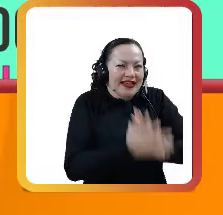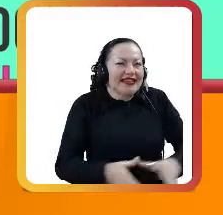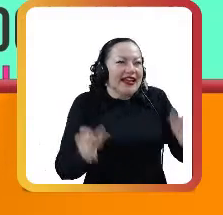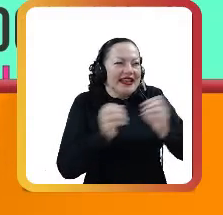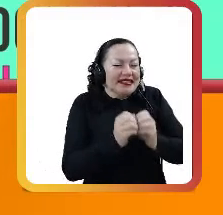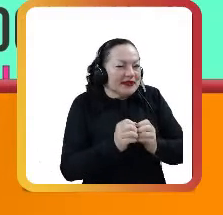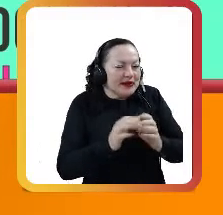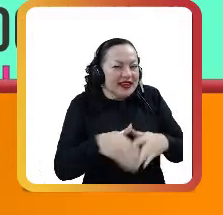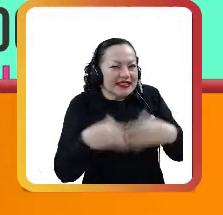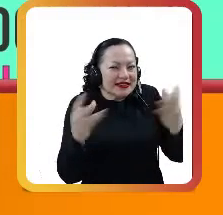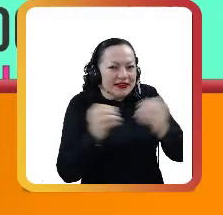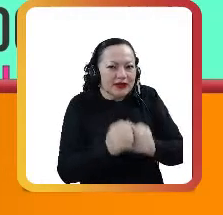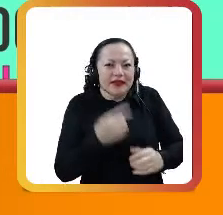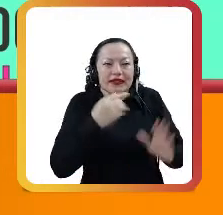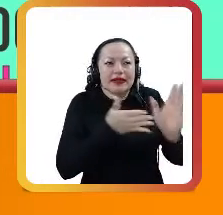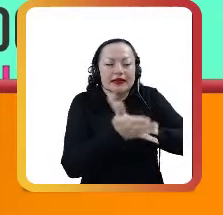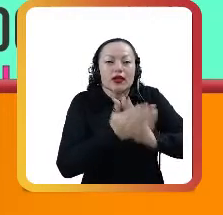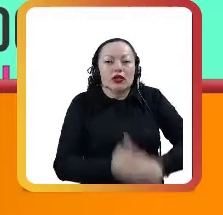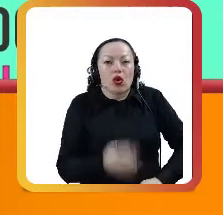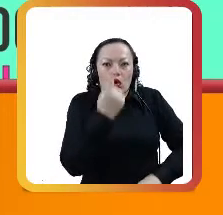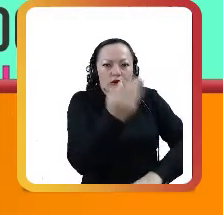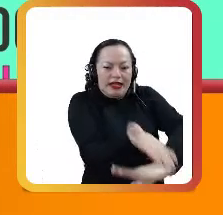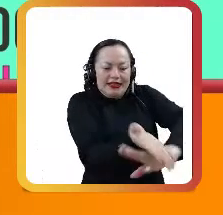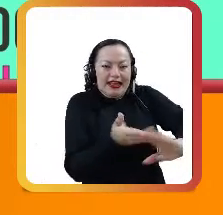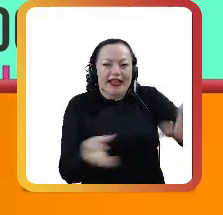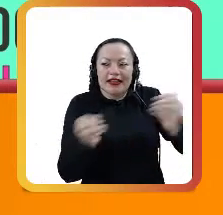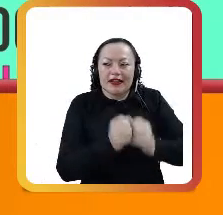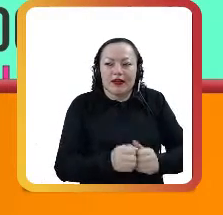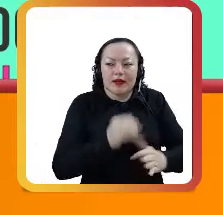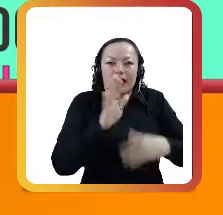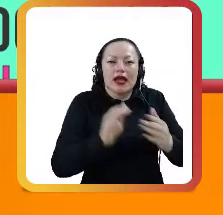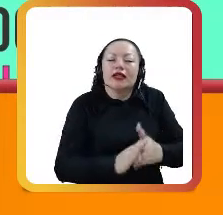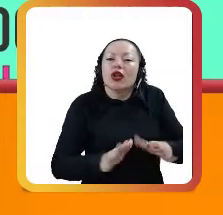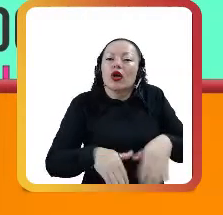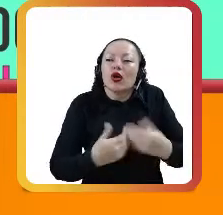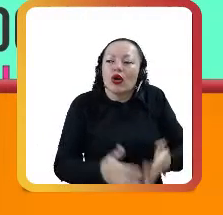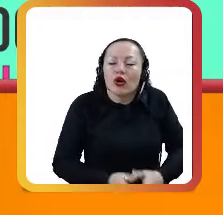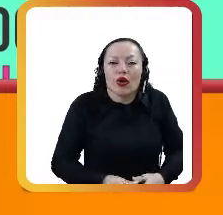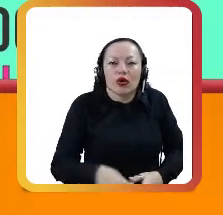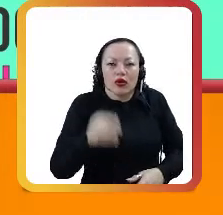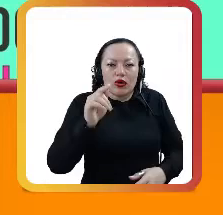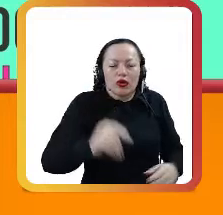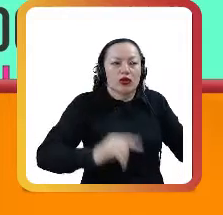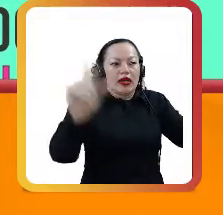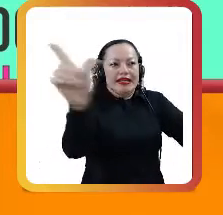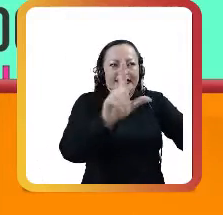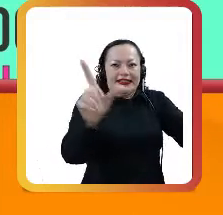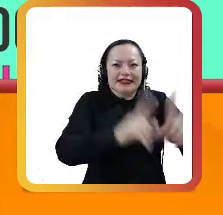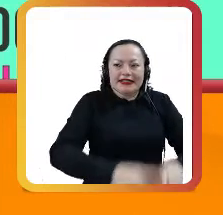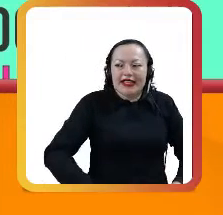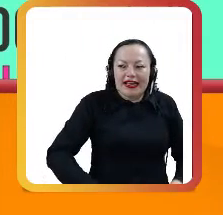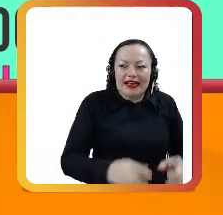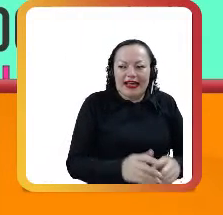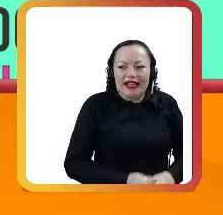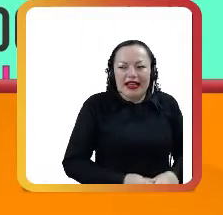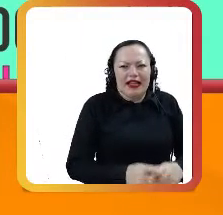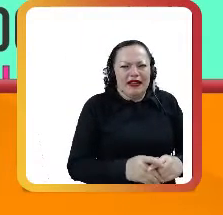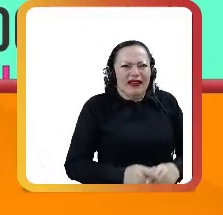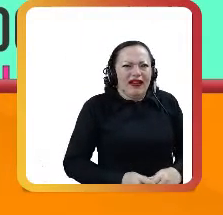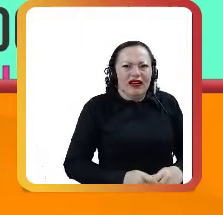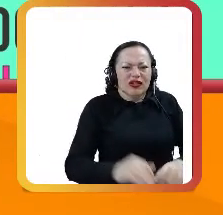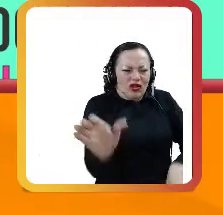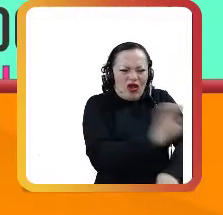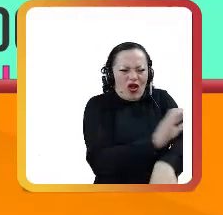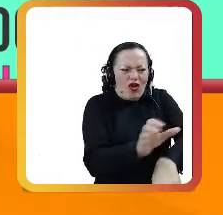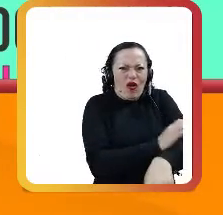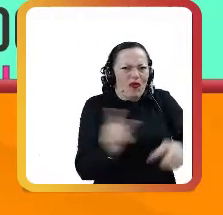canal. Una única regla. Tiene que ser la foto al televisor únicamente. No se vale tomarle foto al